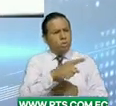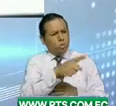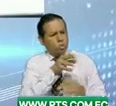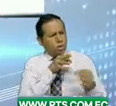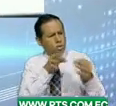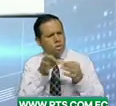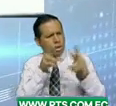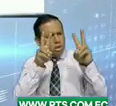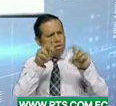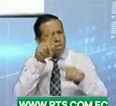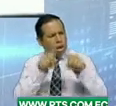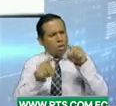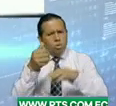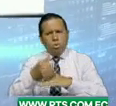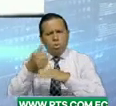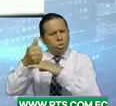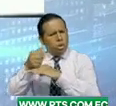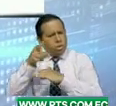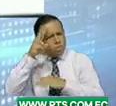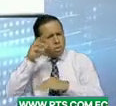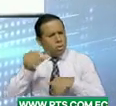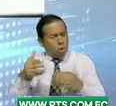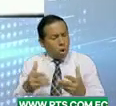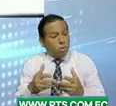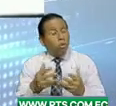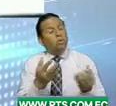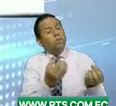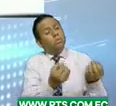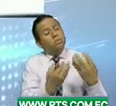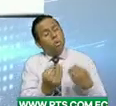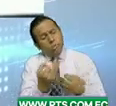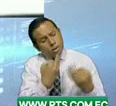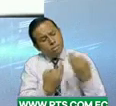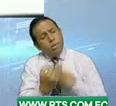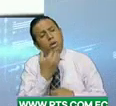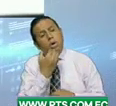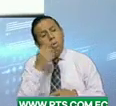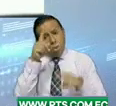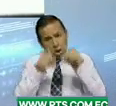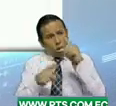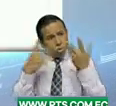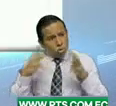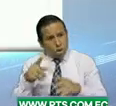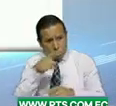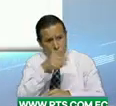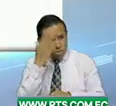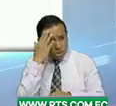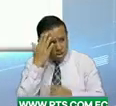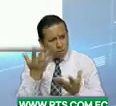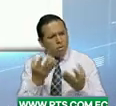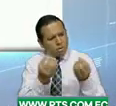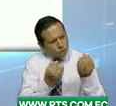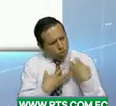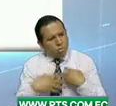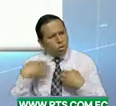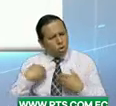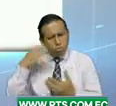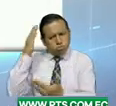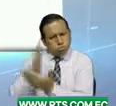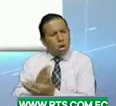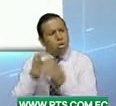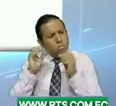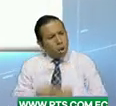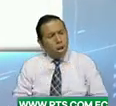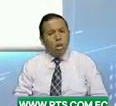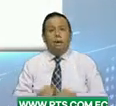algún funcionario de mi gobierno ha ejercido algún tipo de presión para proceder en consecuencia. A lo que la titular de la fiscalía señaló, presidente Guillermo